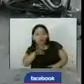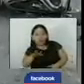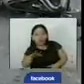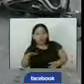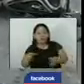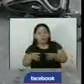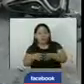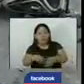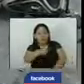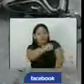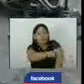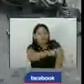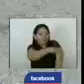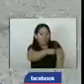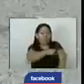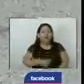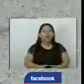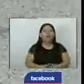cuerpos de socorro.